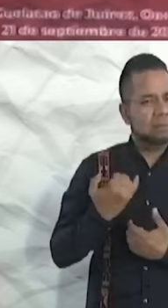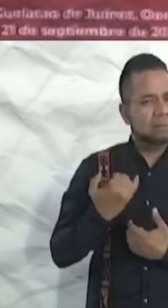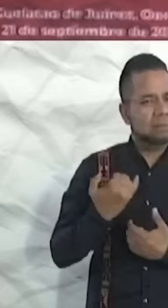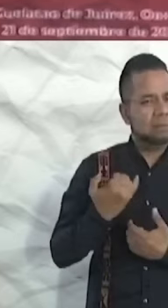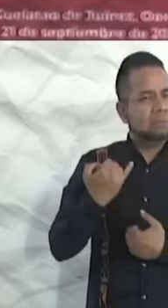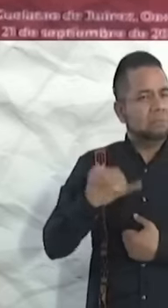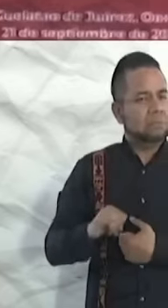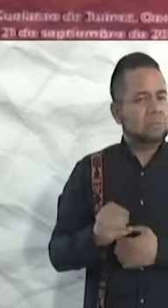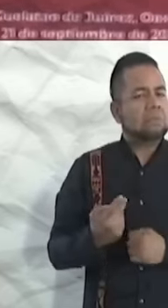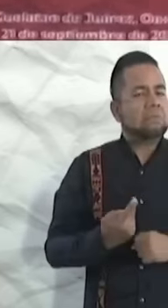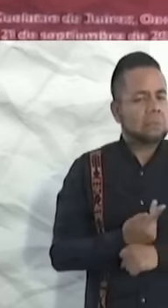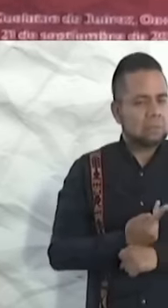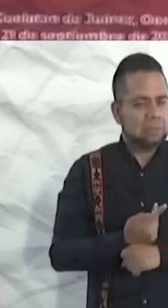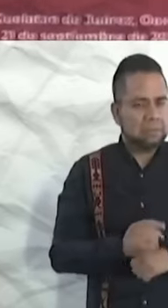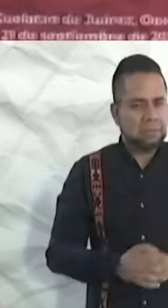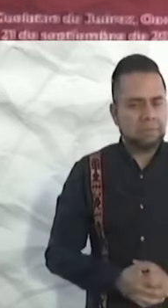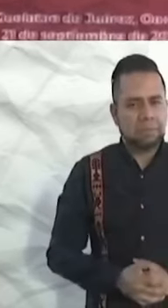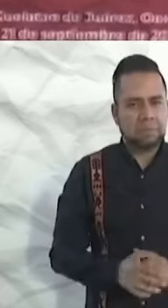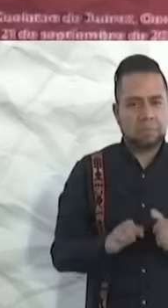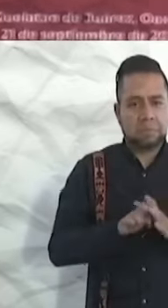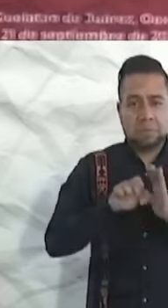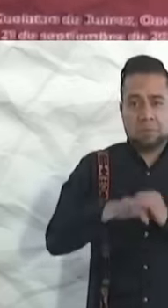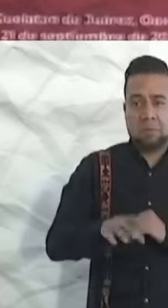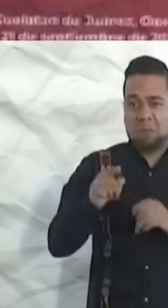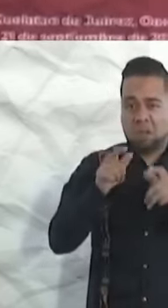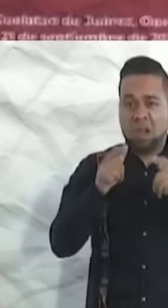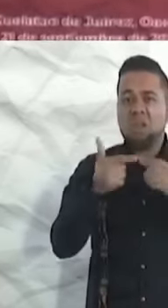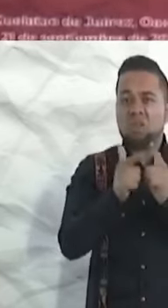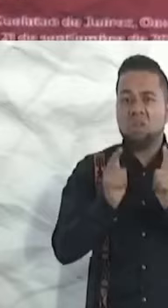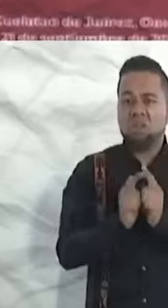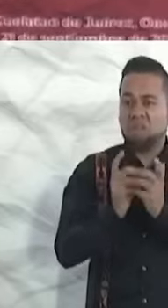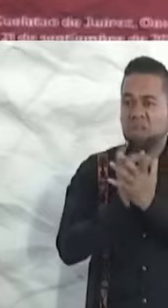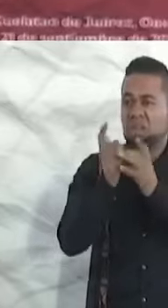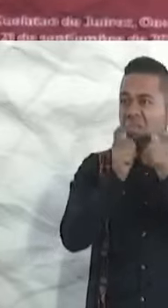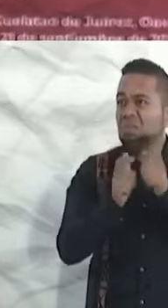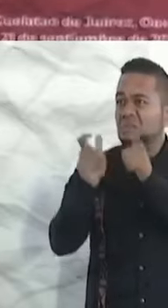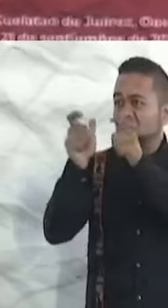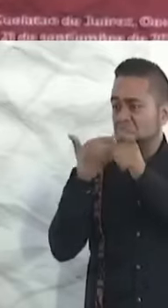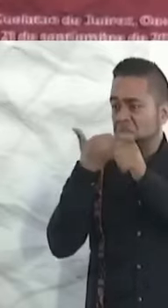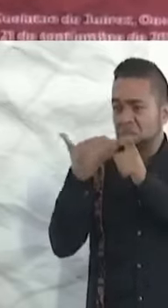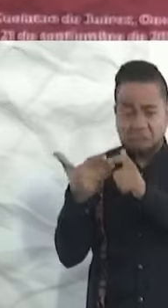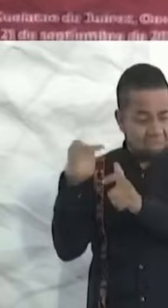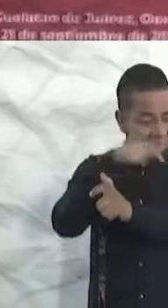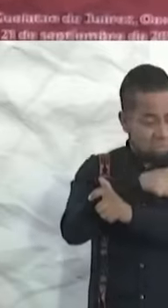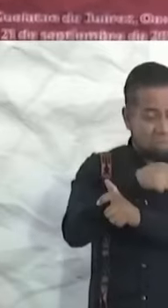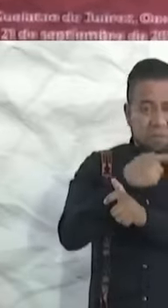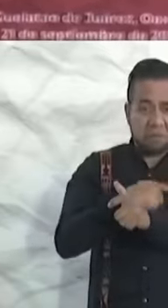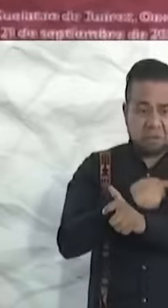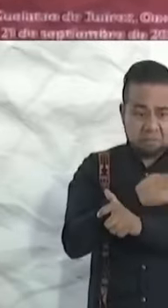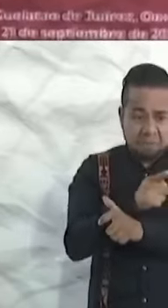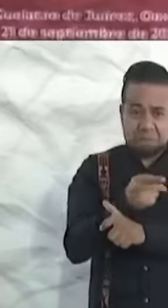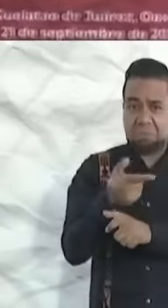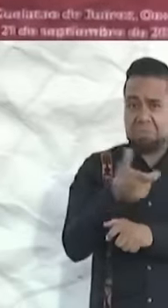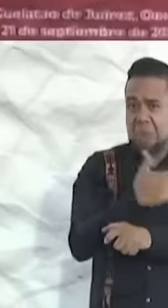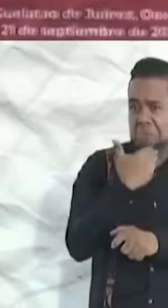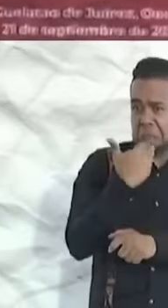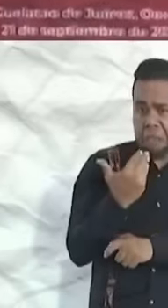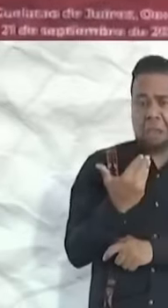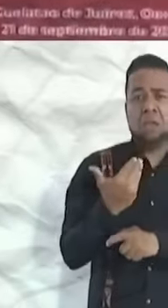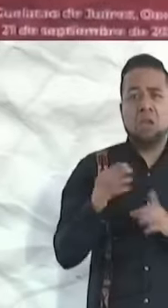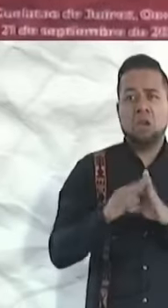mexicanos. Si le iba bien al de arriba, también le iba a ir bien al de abajo. Que si